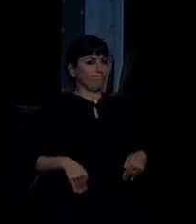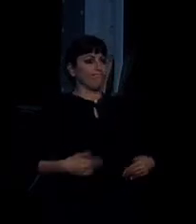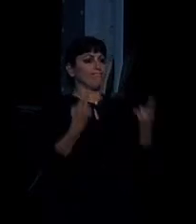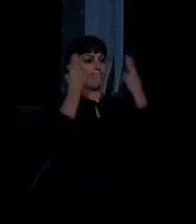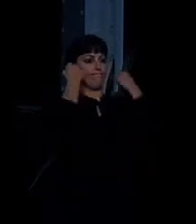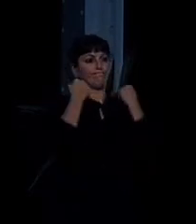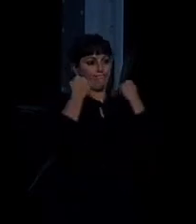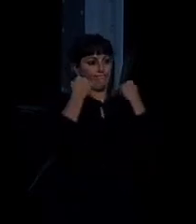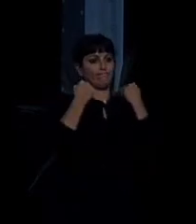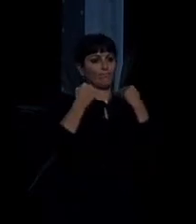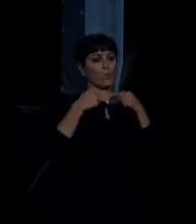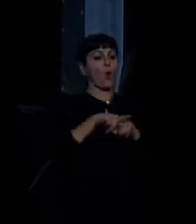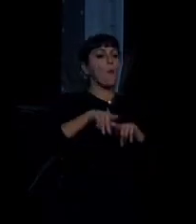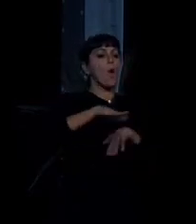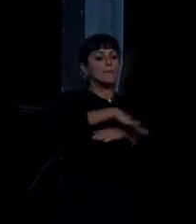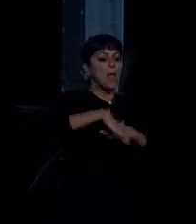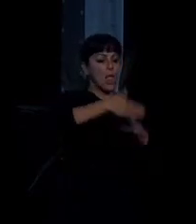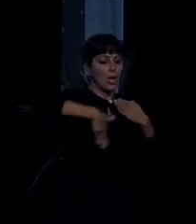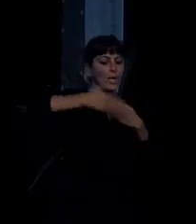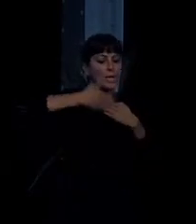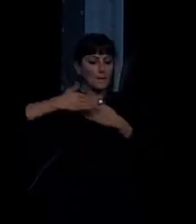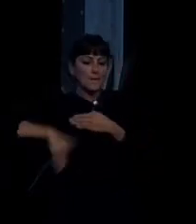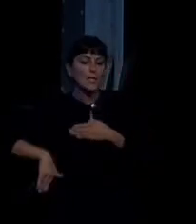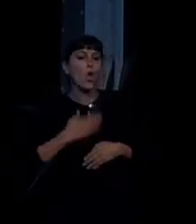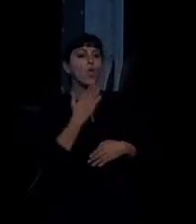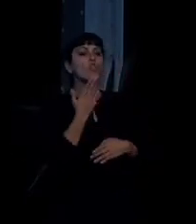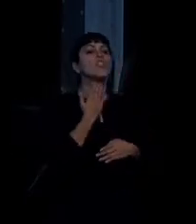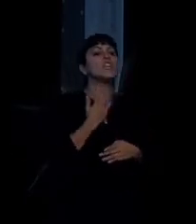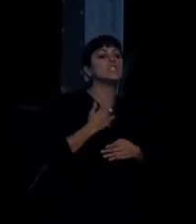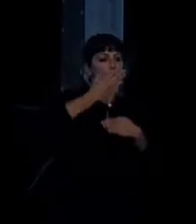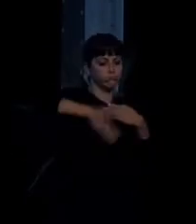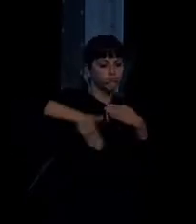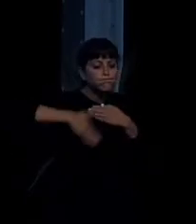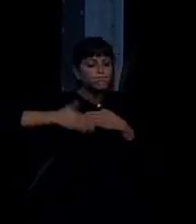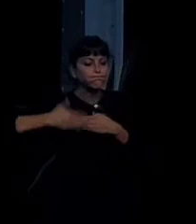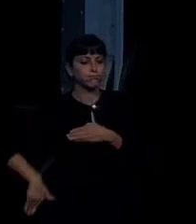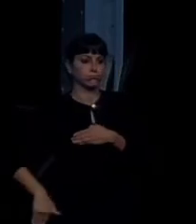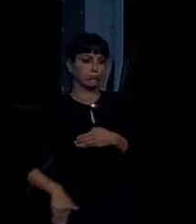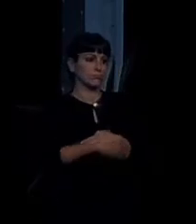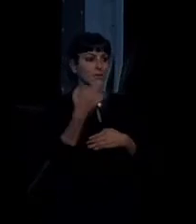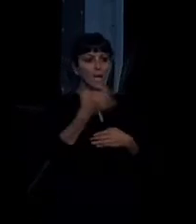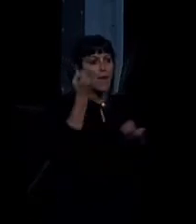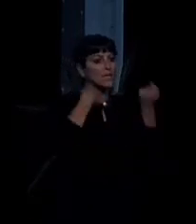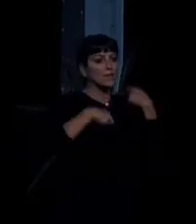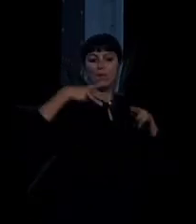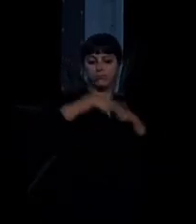nos limitamos espacios, nos limitamos deseos, nos coartamos determinadas actividades, ¿no?